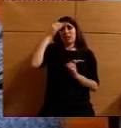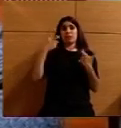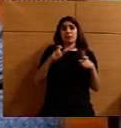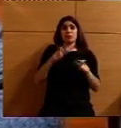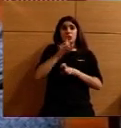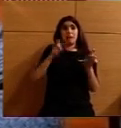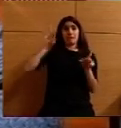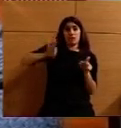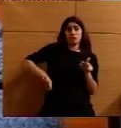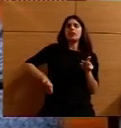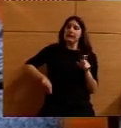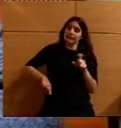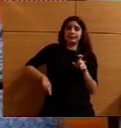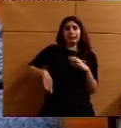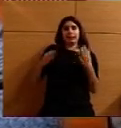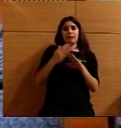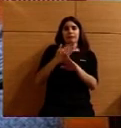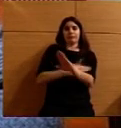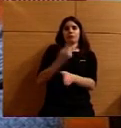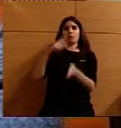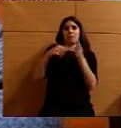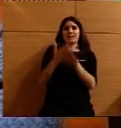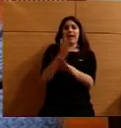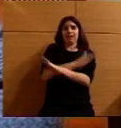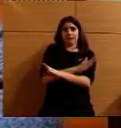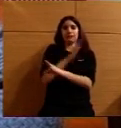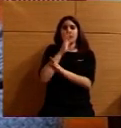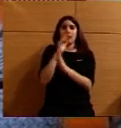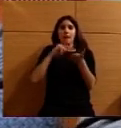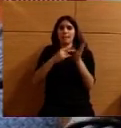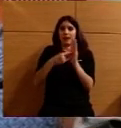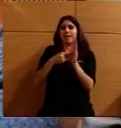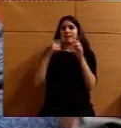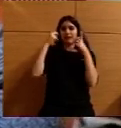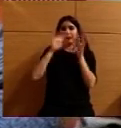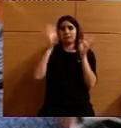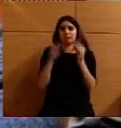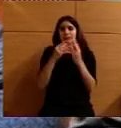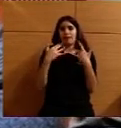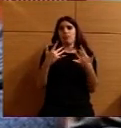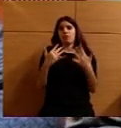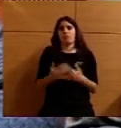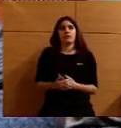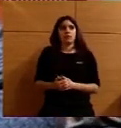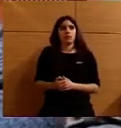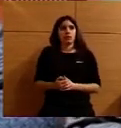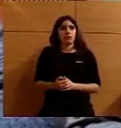Departamento de Personal oportuno adelantarlo un mes e intentar abreviarlo en el mayor tiempo posible.